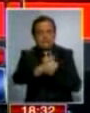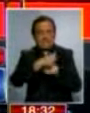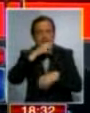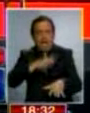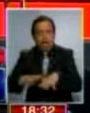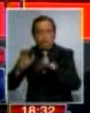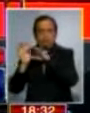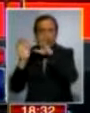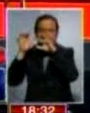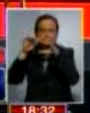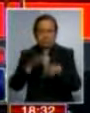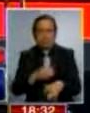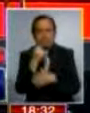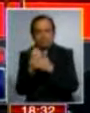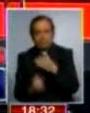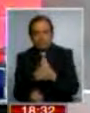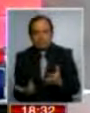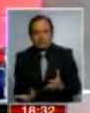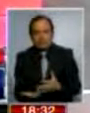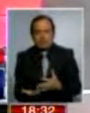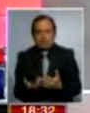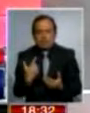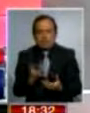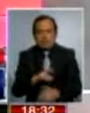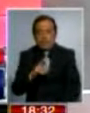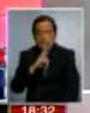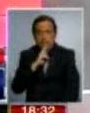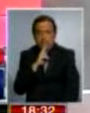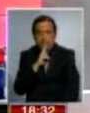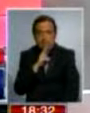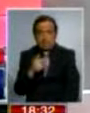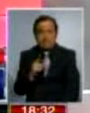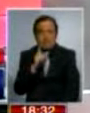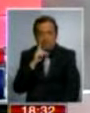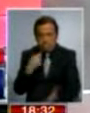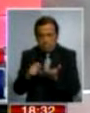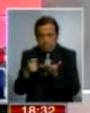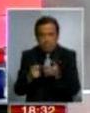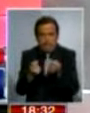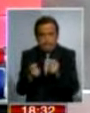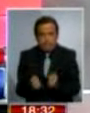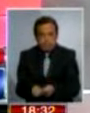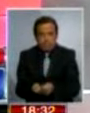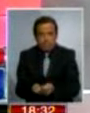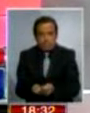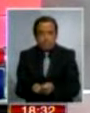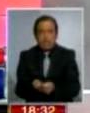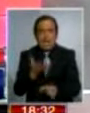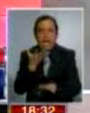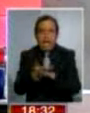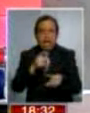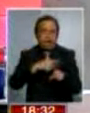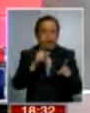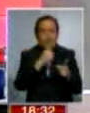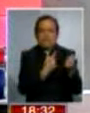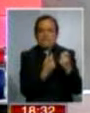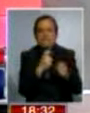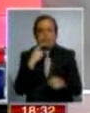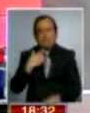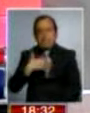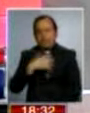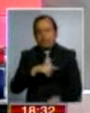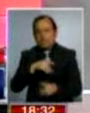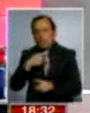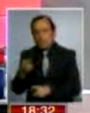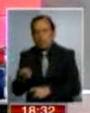de lo que ocurra ahí en caso de un tsunami? La respuesta es que cuando tienen que evaluar el presupuesto de la nación, hay otros intereses que están por sobre las cárceles,